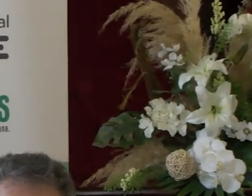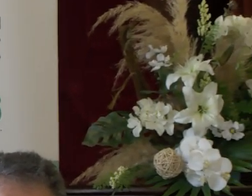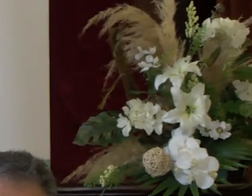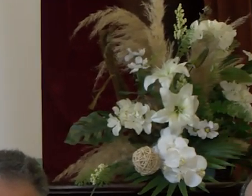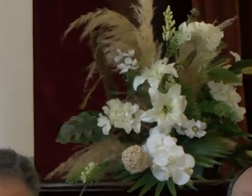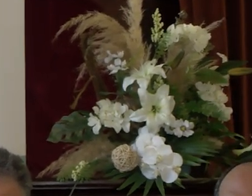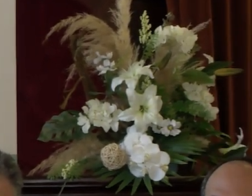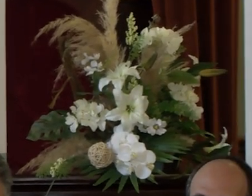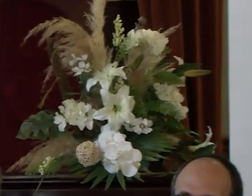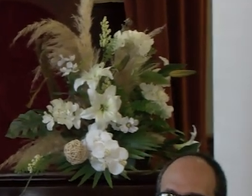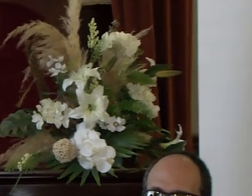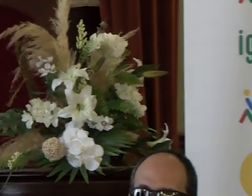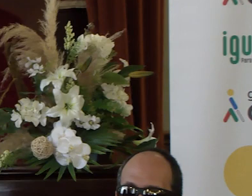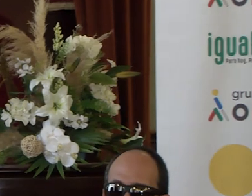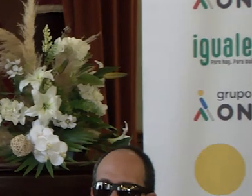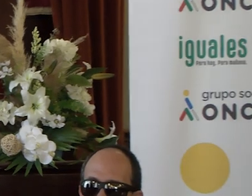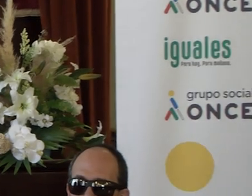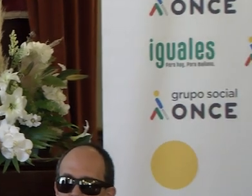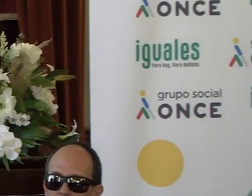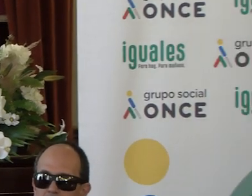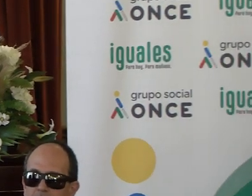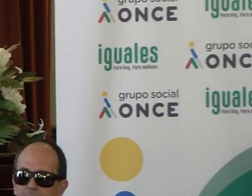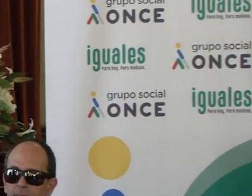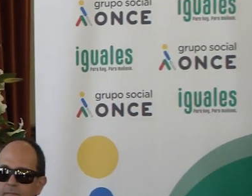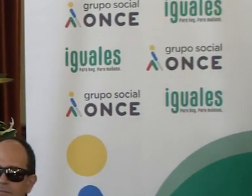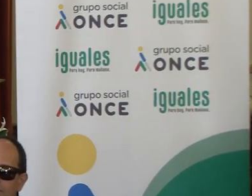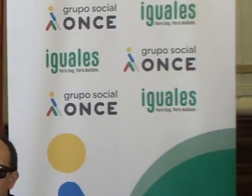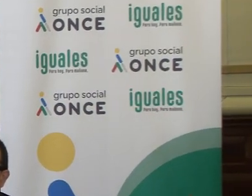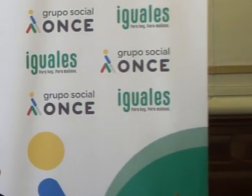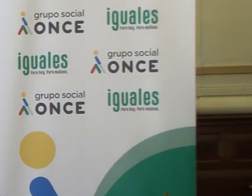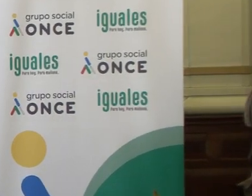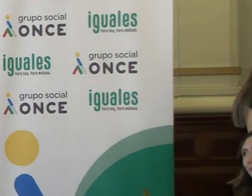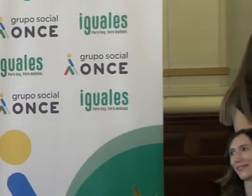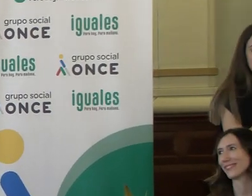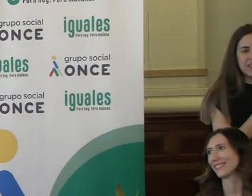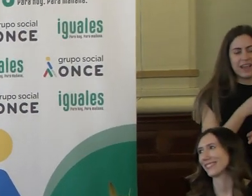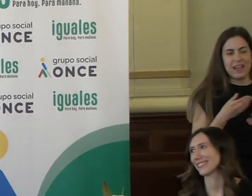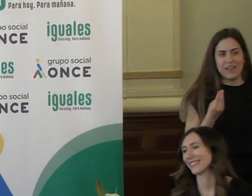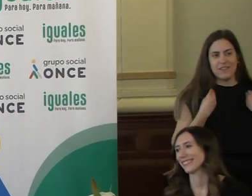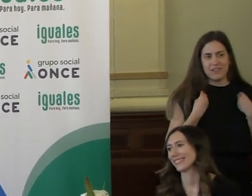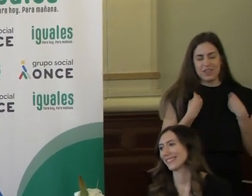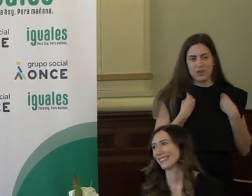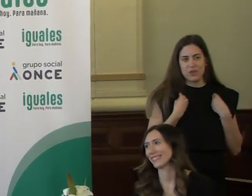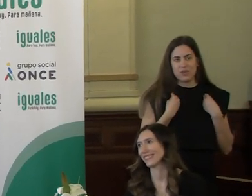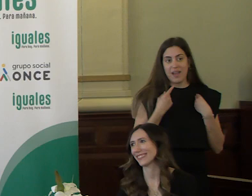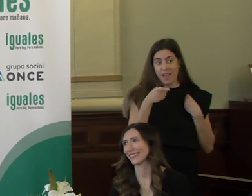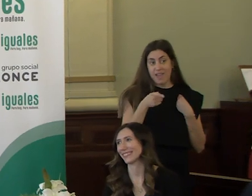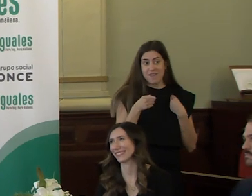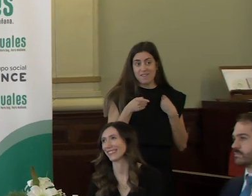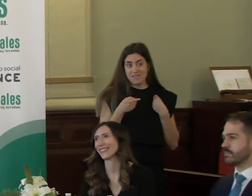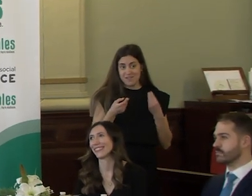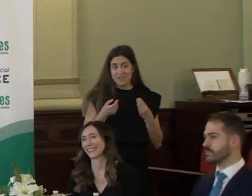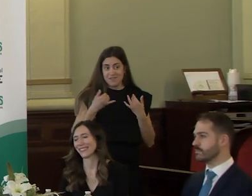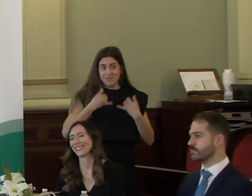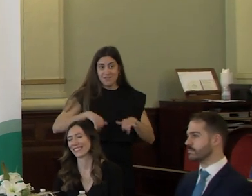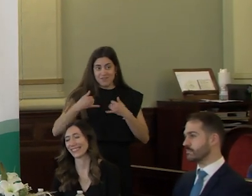Mancha, ha estado en Toledo, ha vivido en Ibiza. Te voy a decir una cosa, Iria, Ibiza hay fiesta, pero